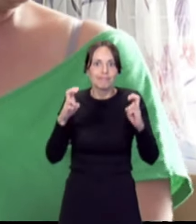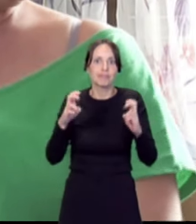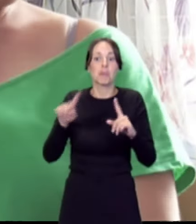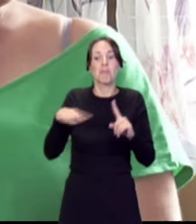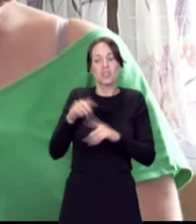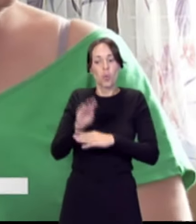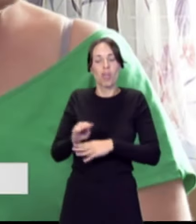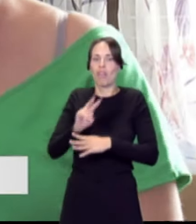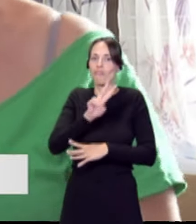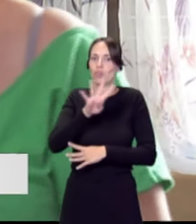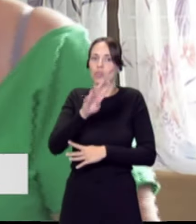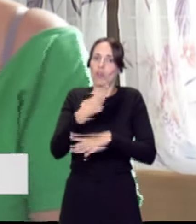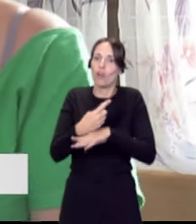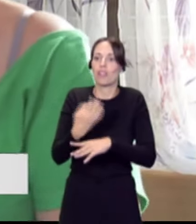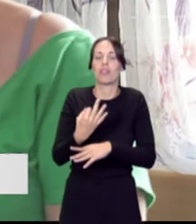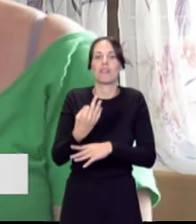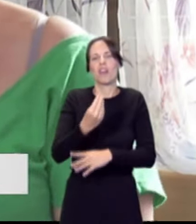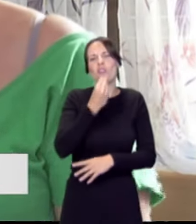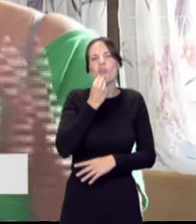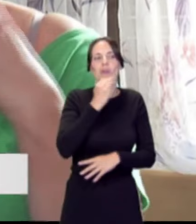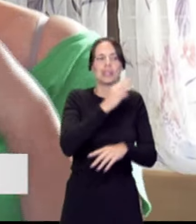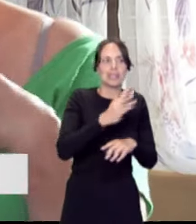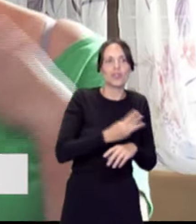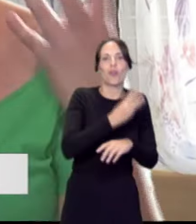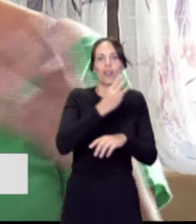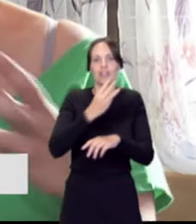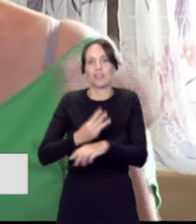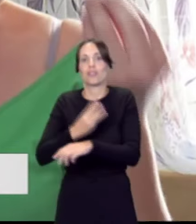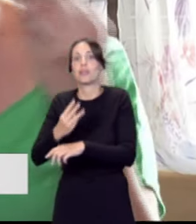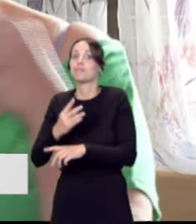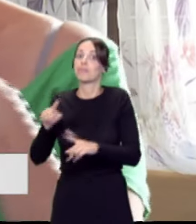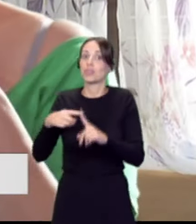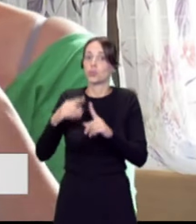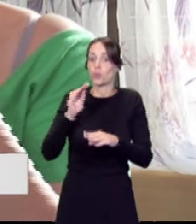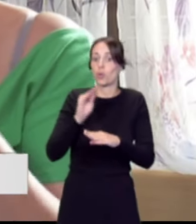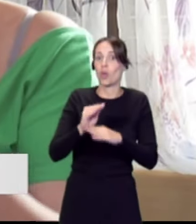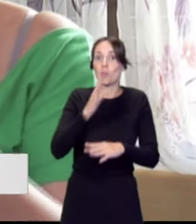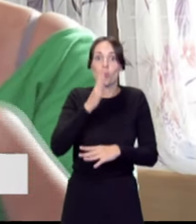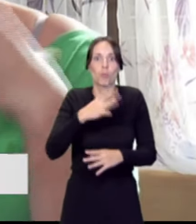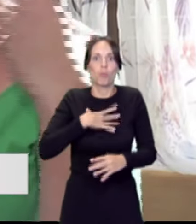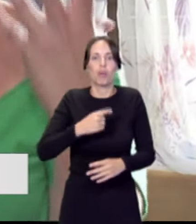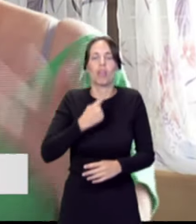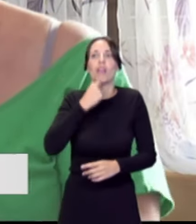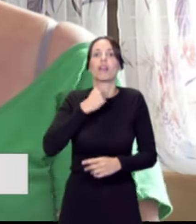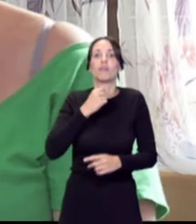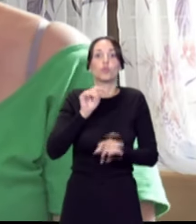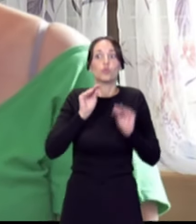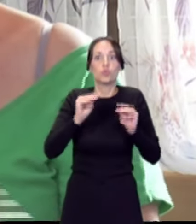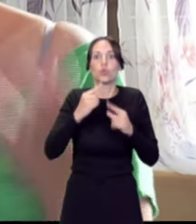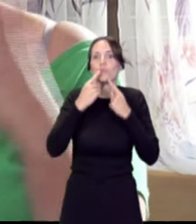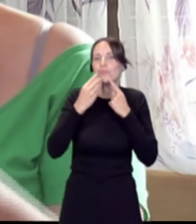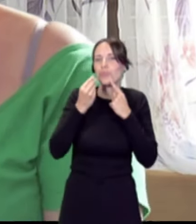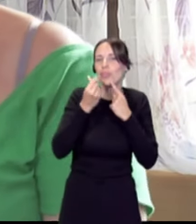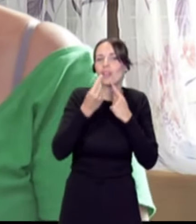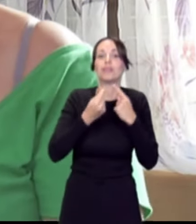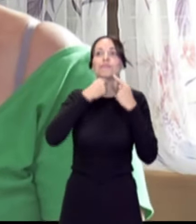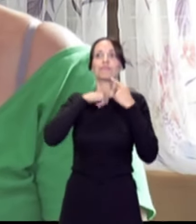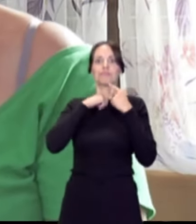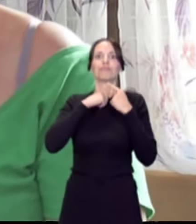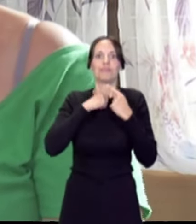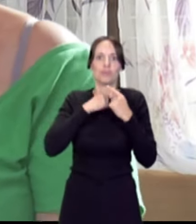horas, come cada 3 horitas, pendiente a si se puede atragantar con su propia saliva. La ventilación tiene